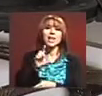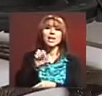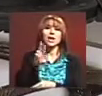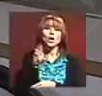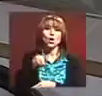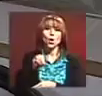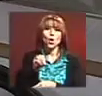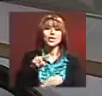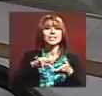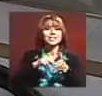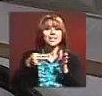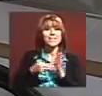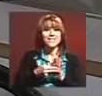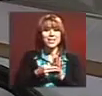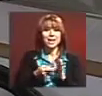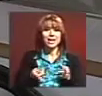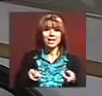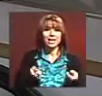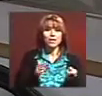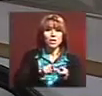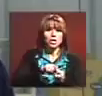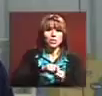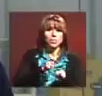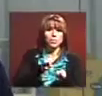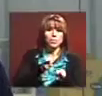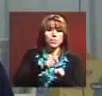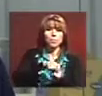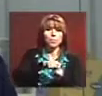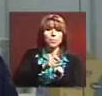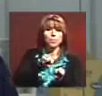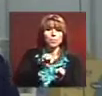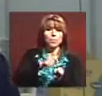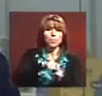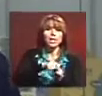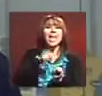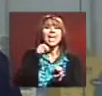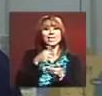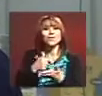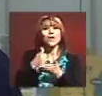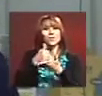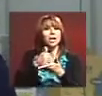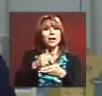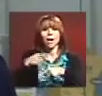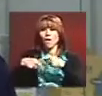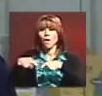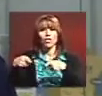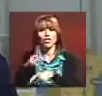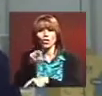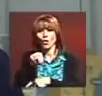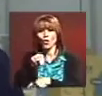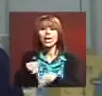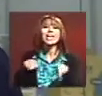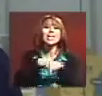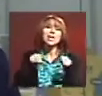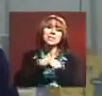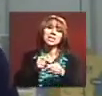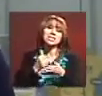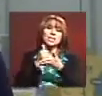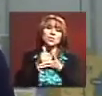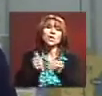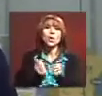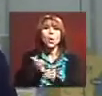pero de velcro, no de cordones. Eso sí va a ayudar bastante. Y también que se ayuden con algún tipo de calzador para la hora